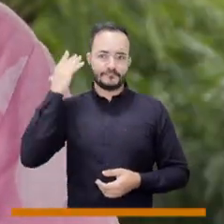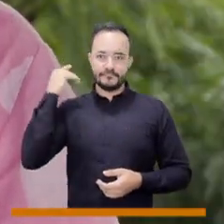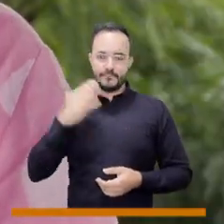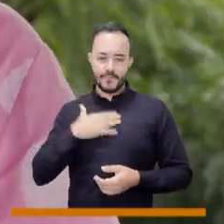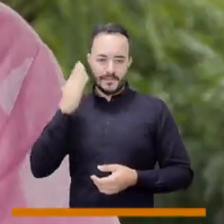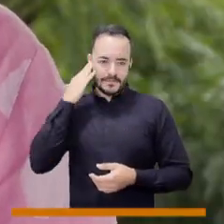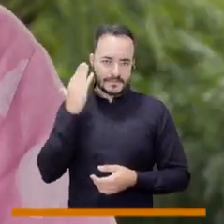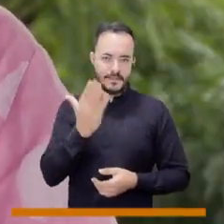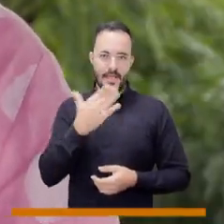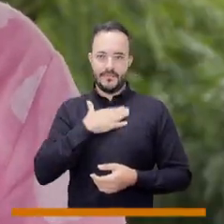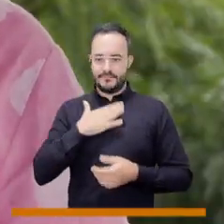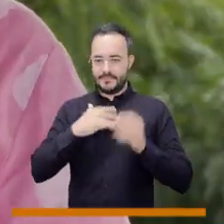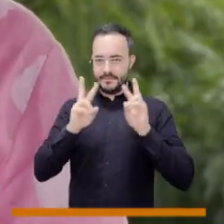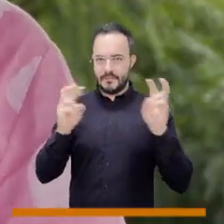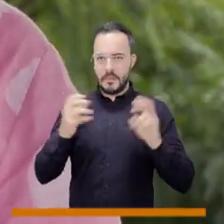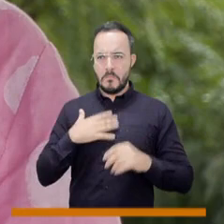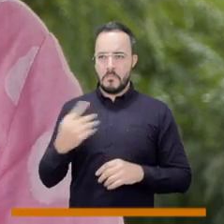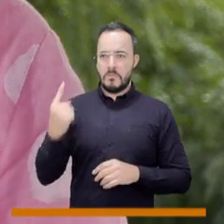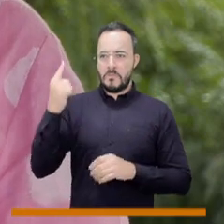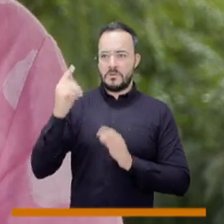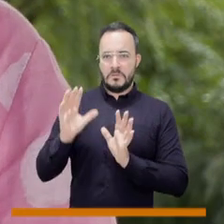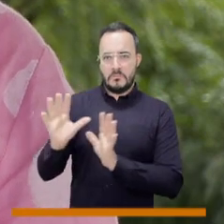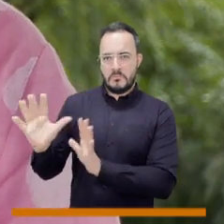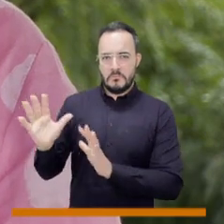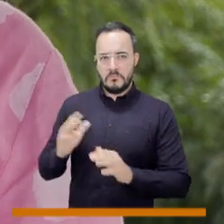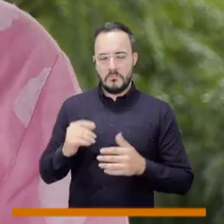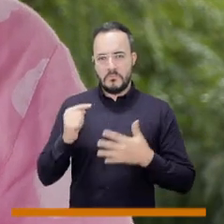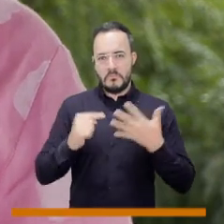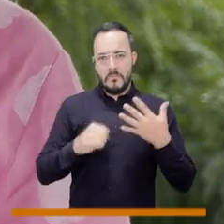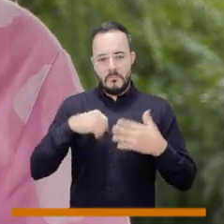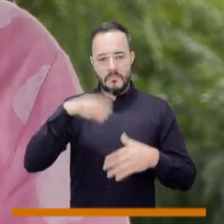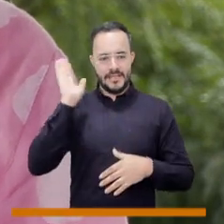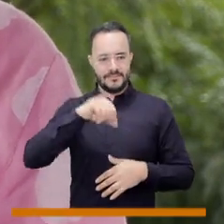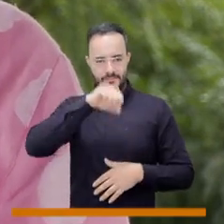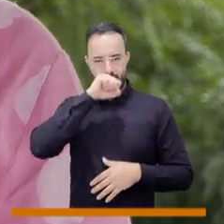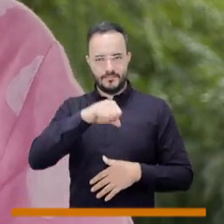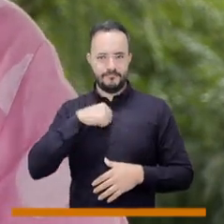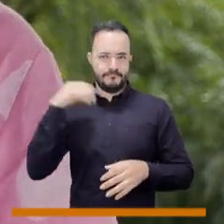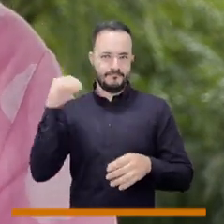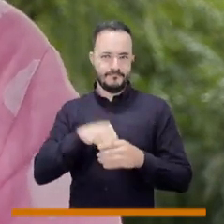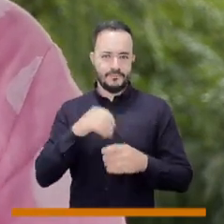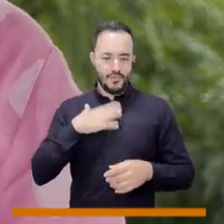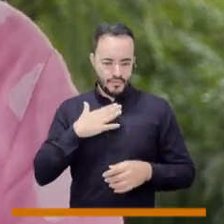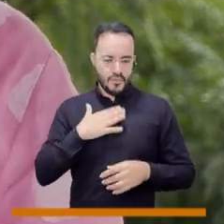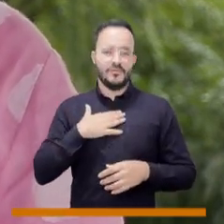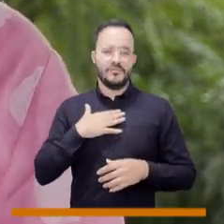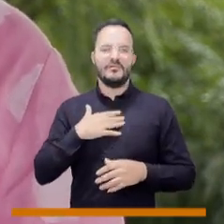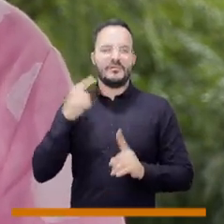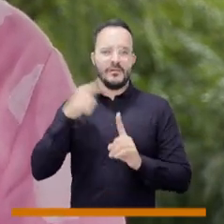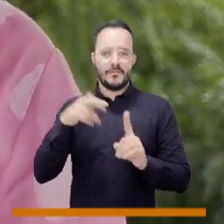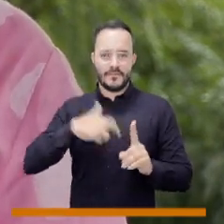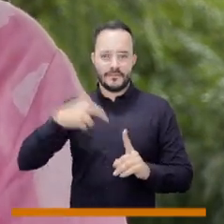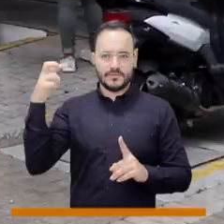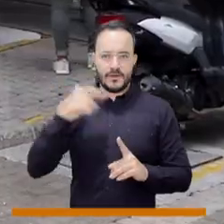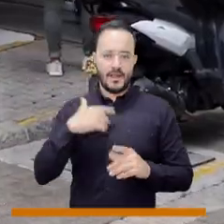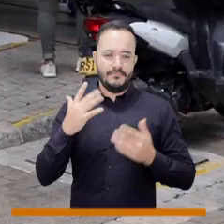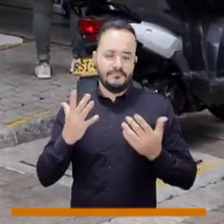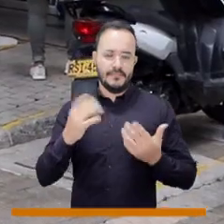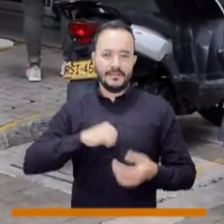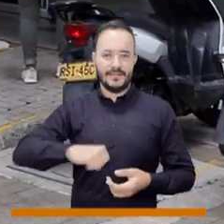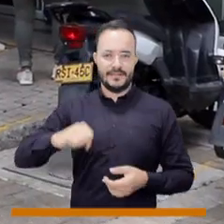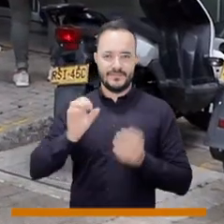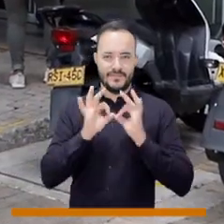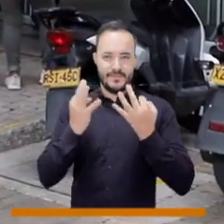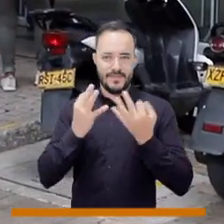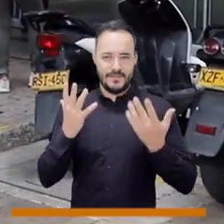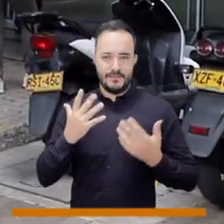trabajando hace muchísimos años. Ni siquiera mi tema ni es político ni es coyuntural, mi tema es de convicción. O sea, yo soy especialista en derecho de familia, y desde que